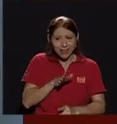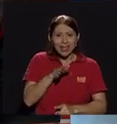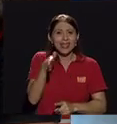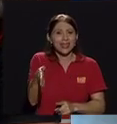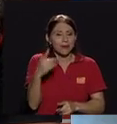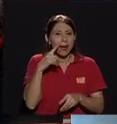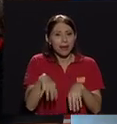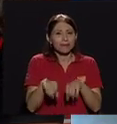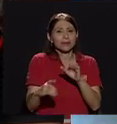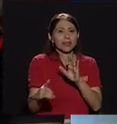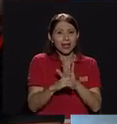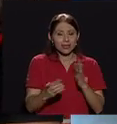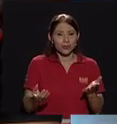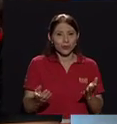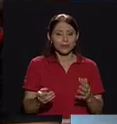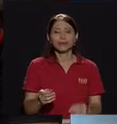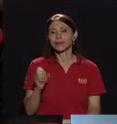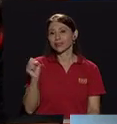Hay una